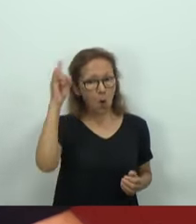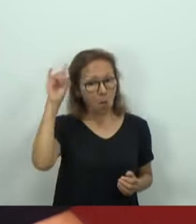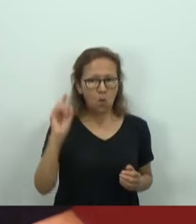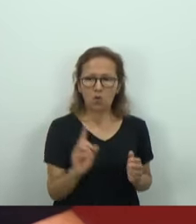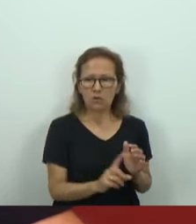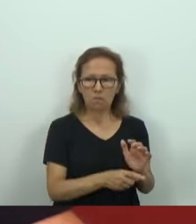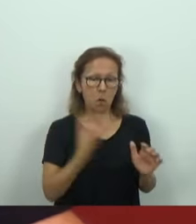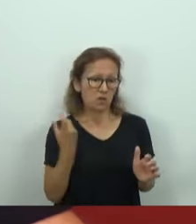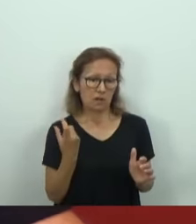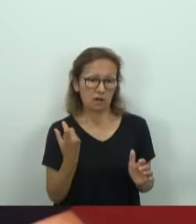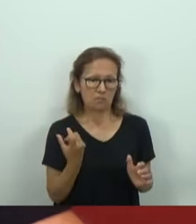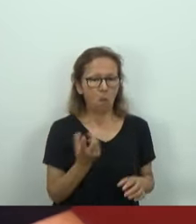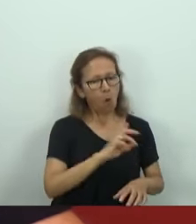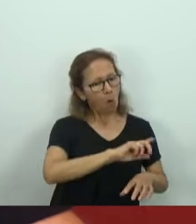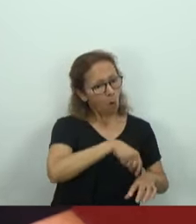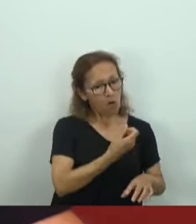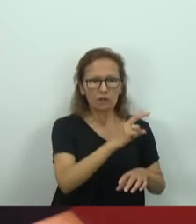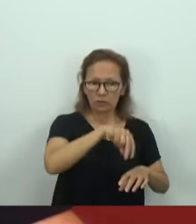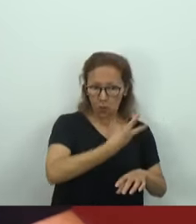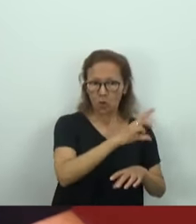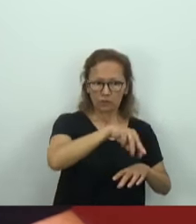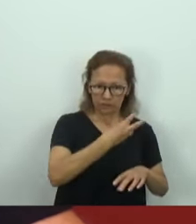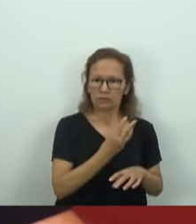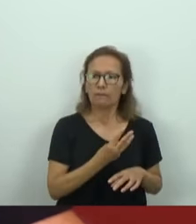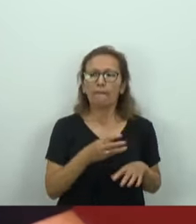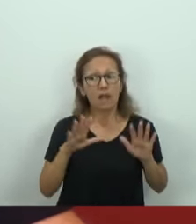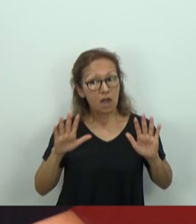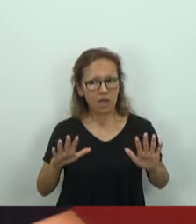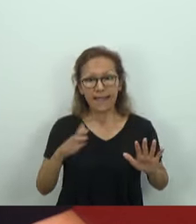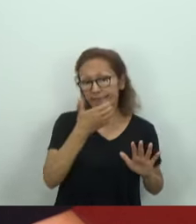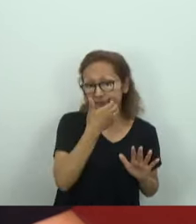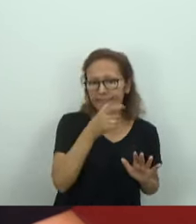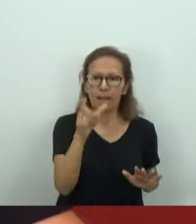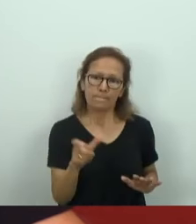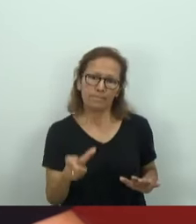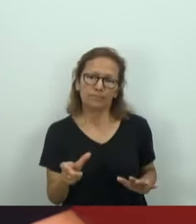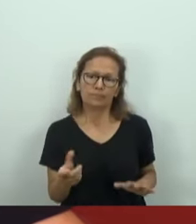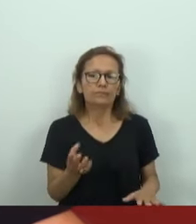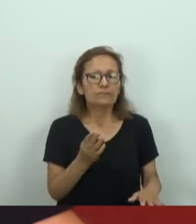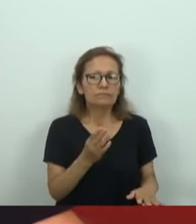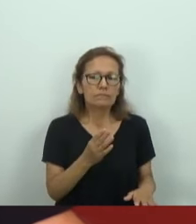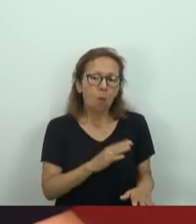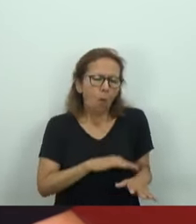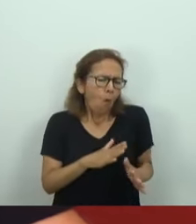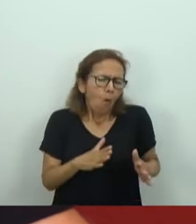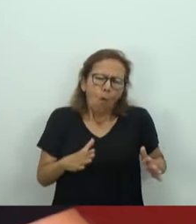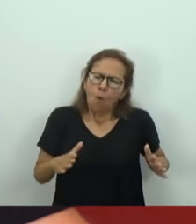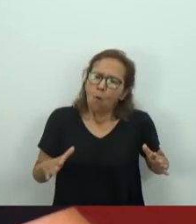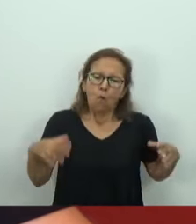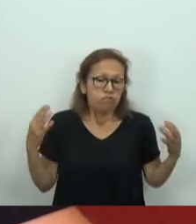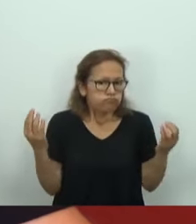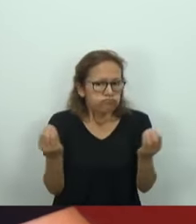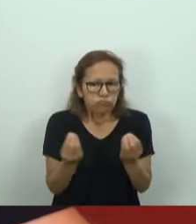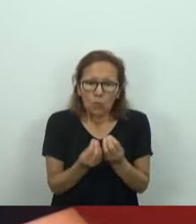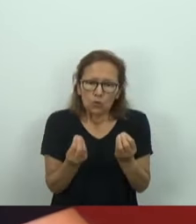Pero el Señor me dijo, pero el que está mucho tiempo conmigo, horas conmigo, necesita segundos para echar los